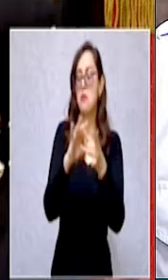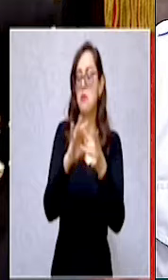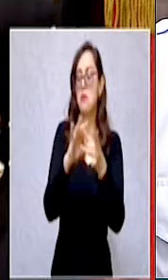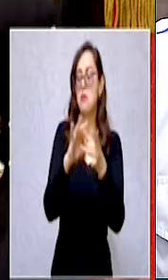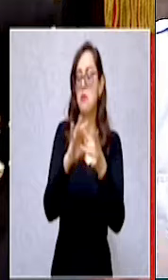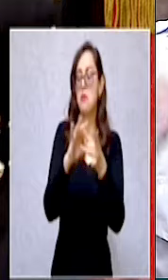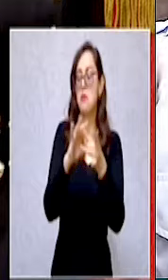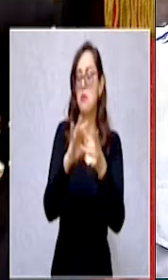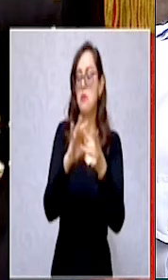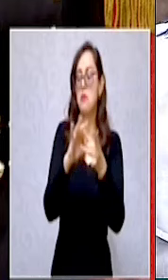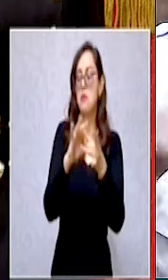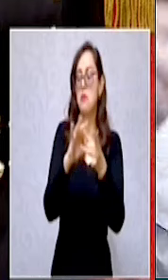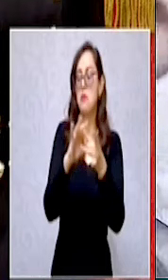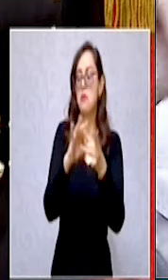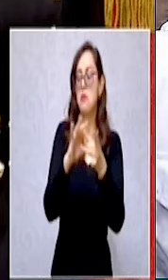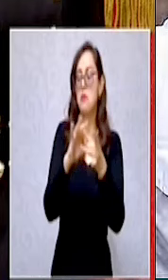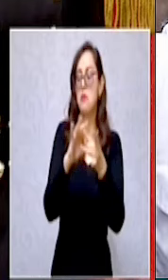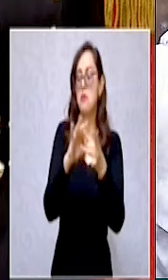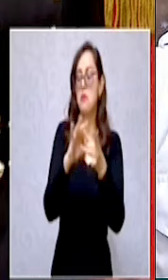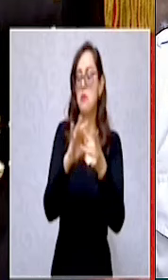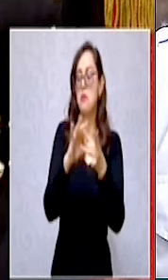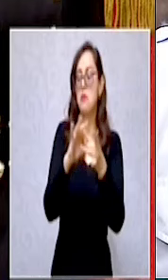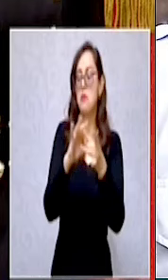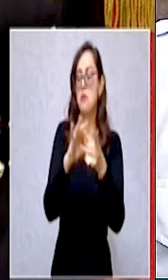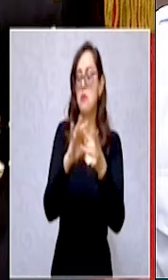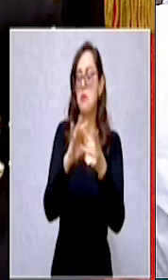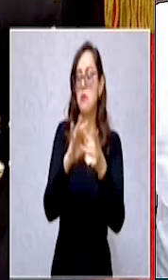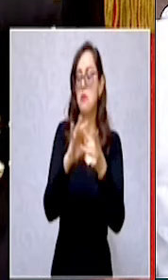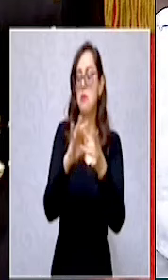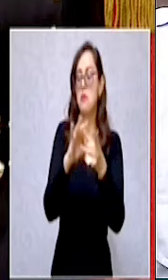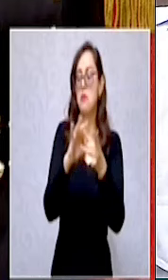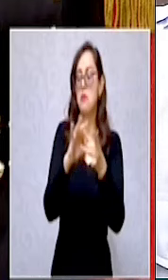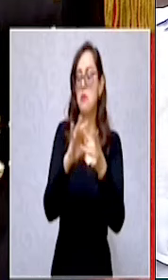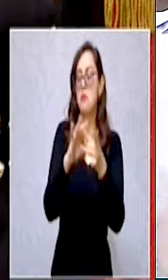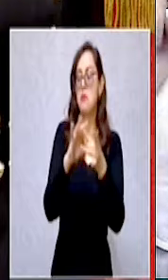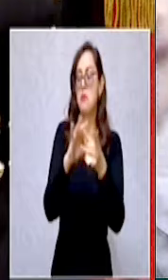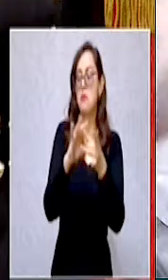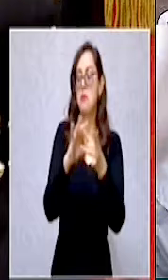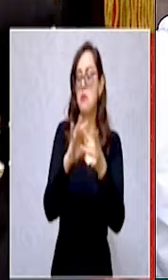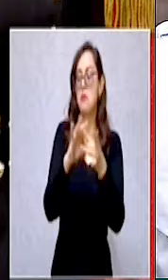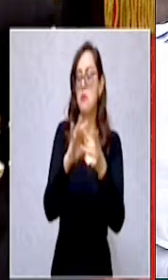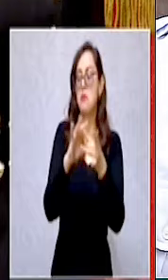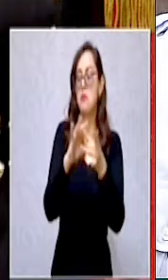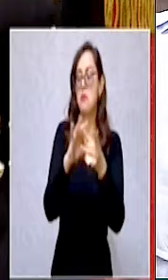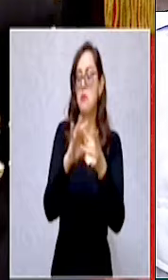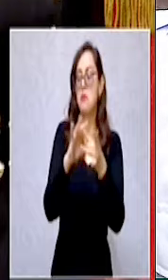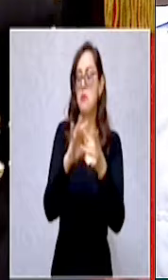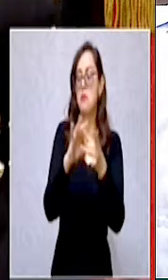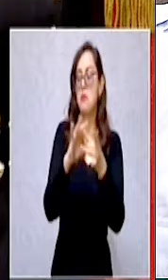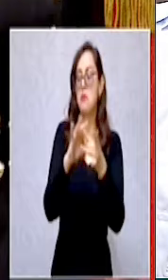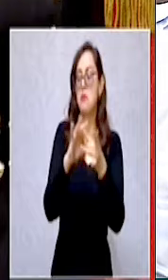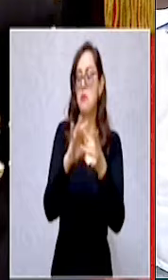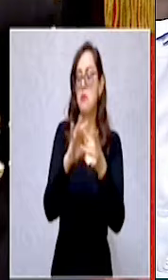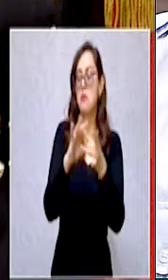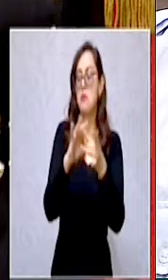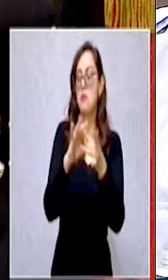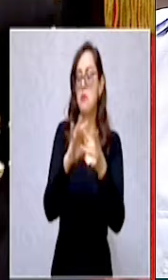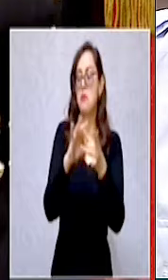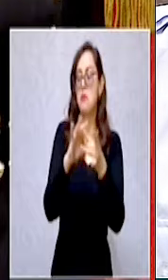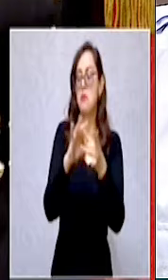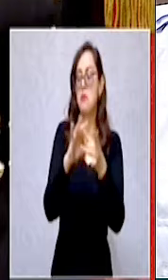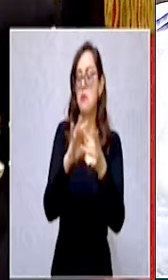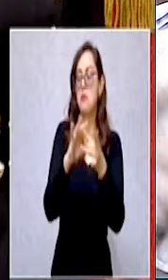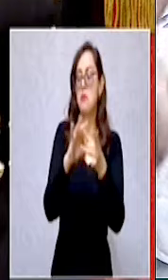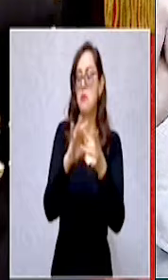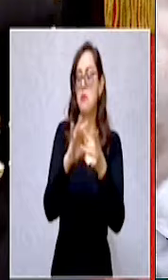saben ahora sí que el protocolo de mora informa es si les ha gustado este video suscríbanse al